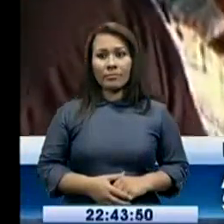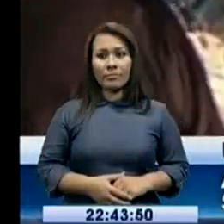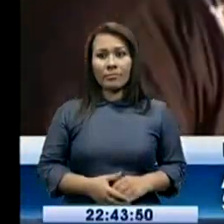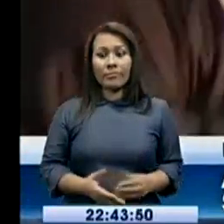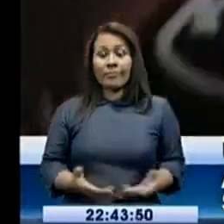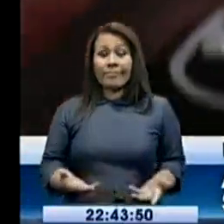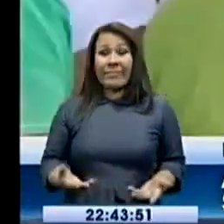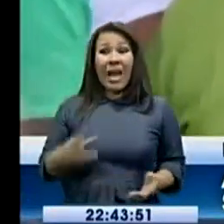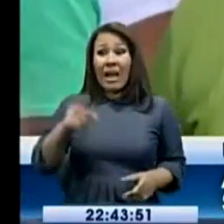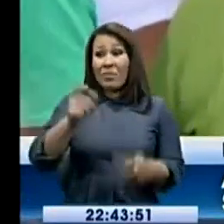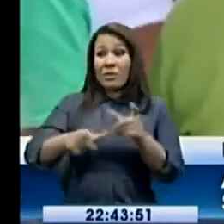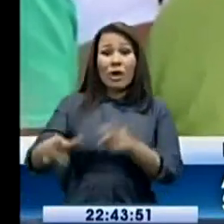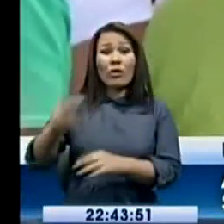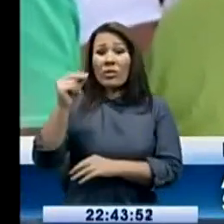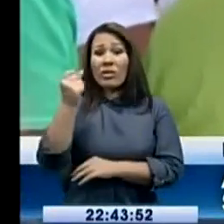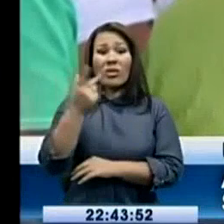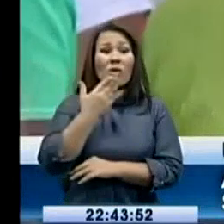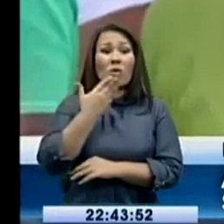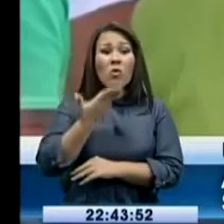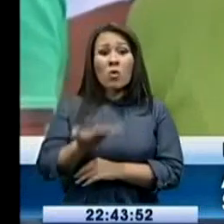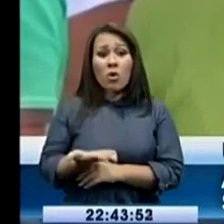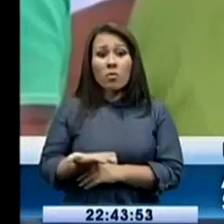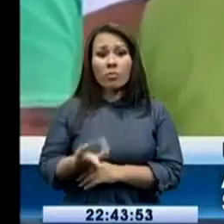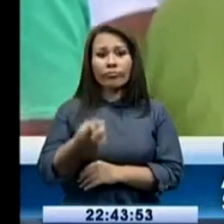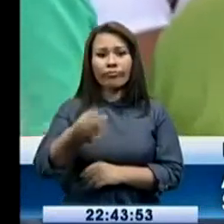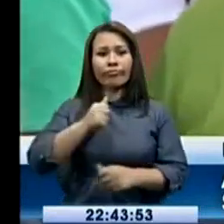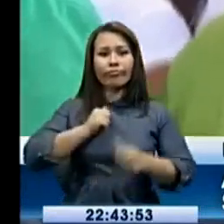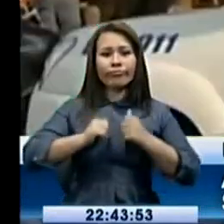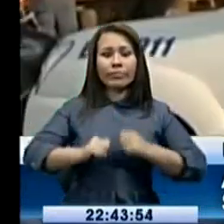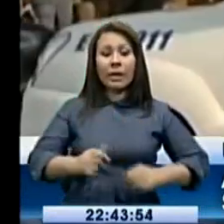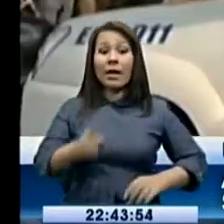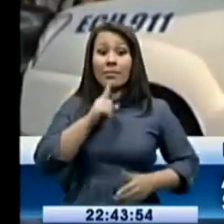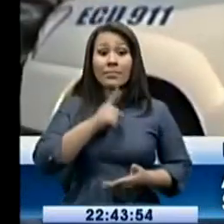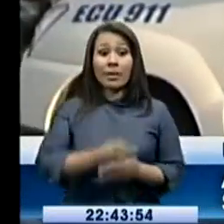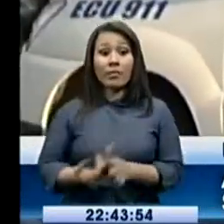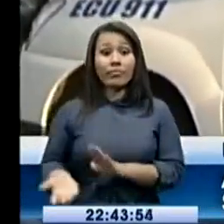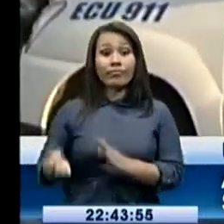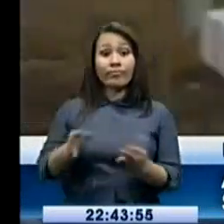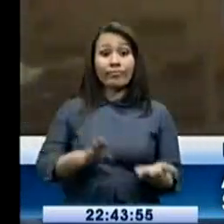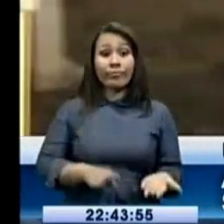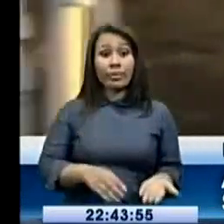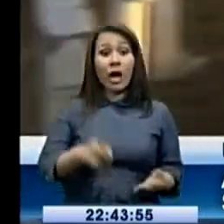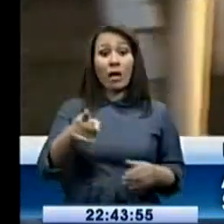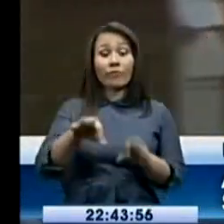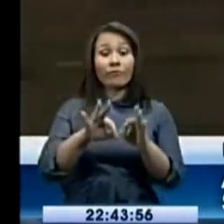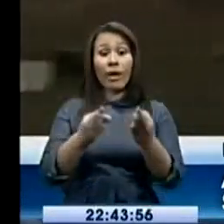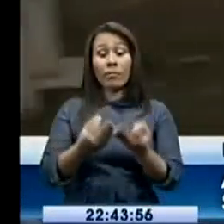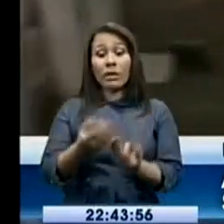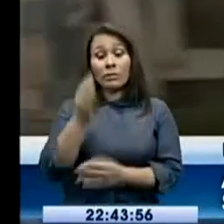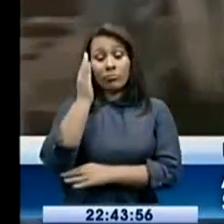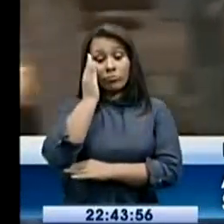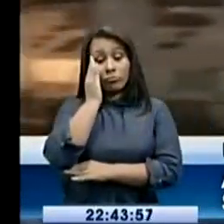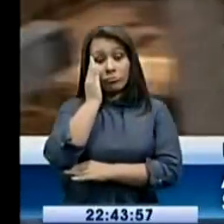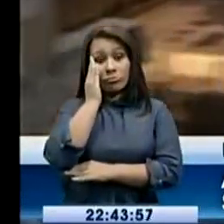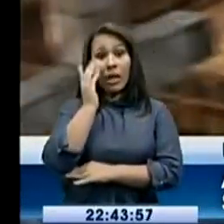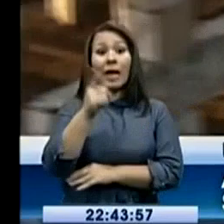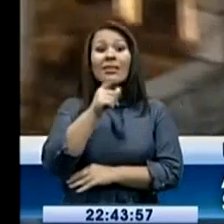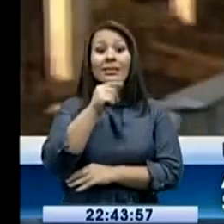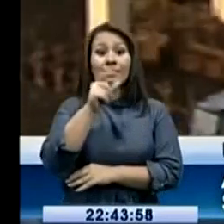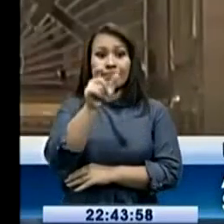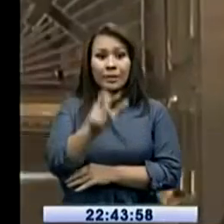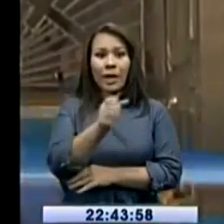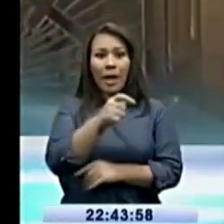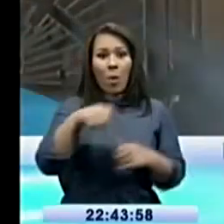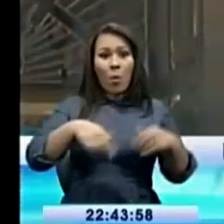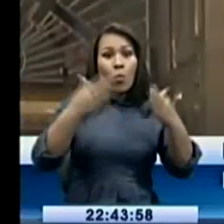Nadie se explica cómo, pero lo sucedido generó una pérdida irreparable para una familia. El perjudicado habría viajado desde Guayaquil hasta